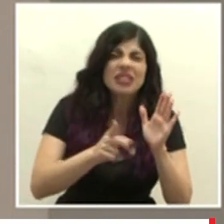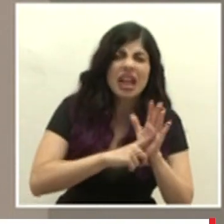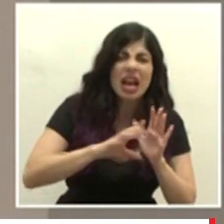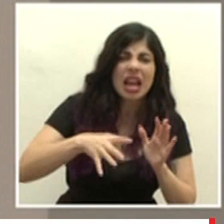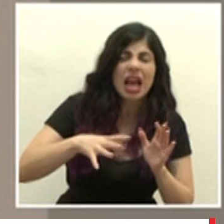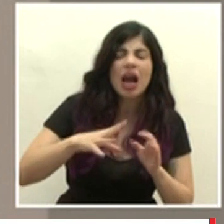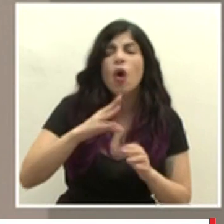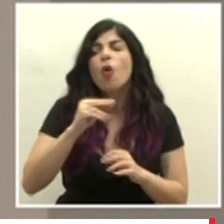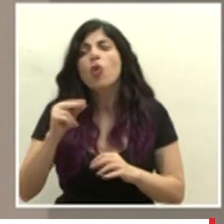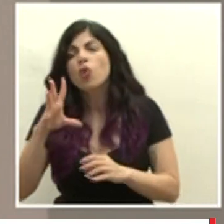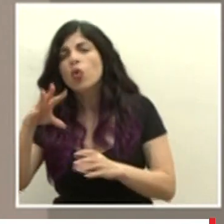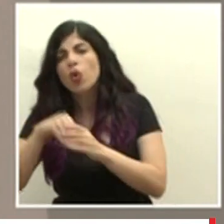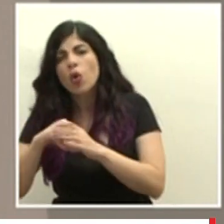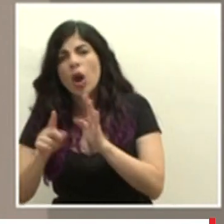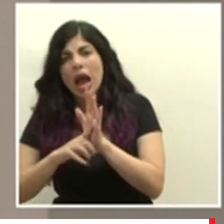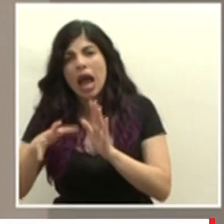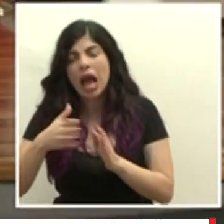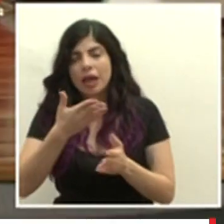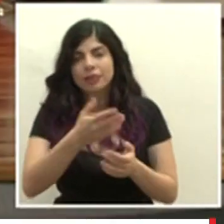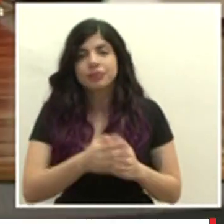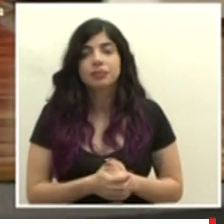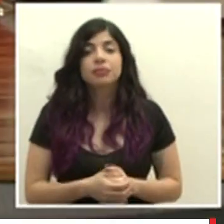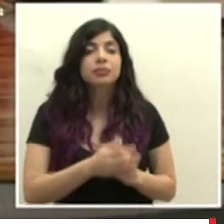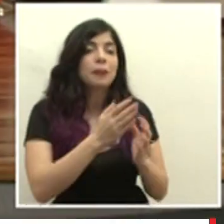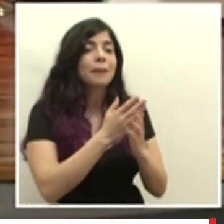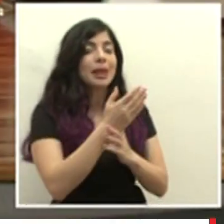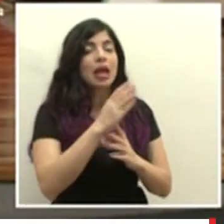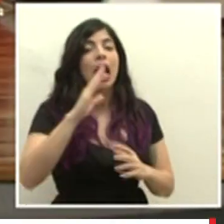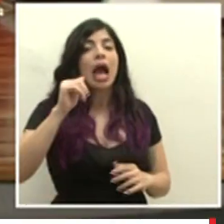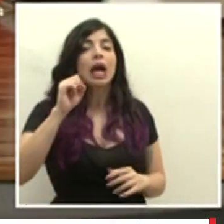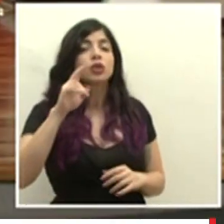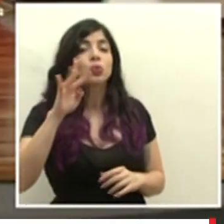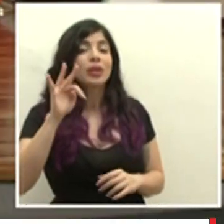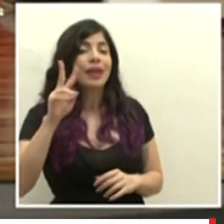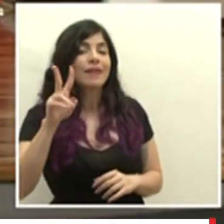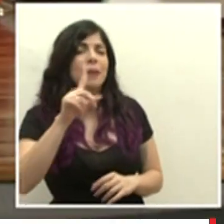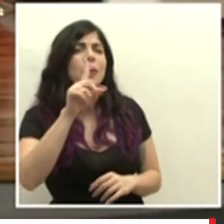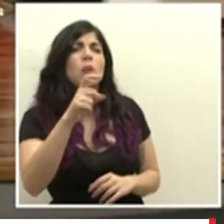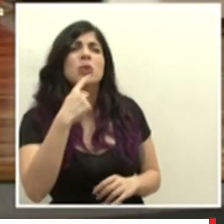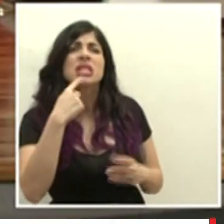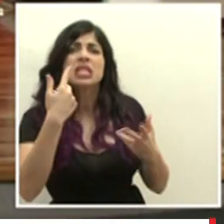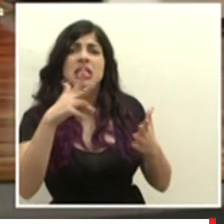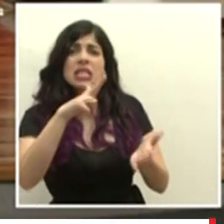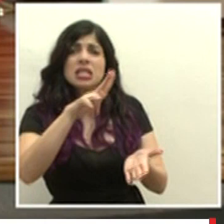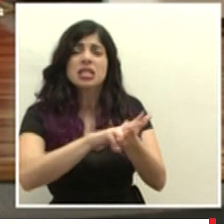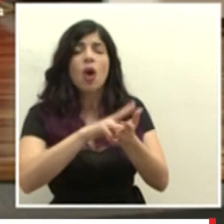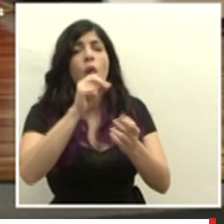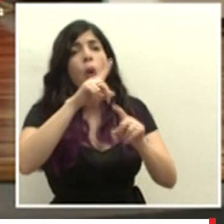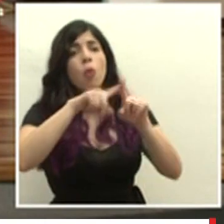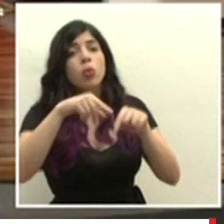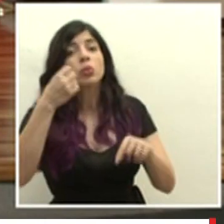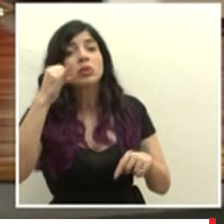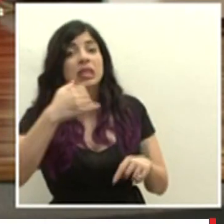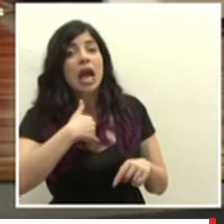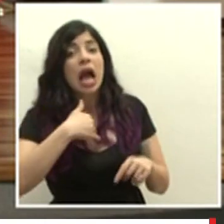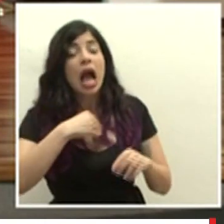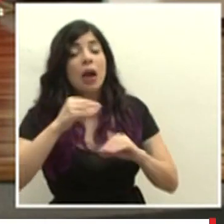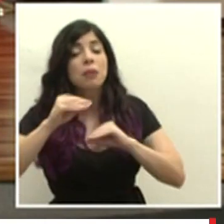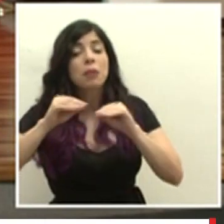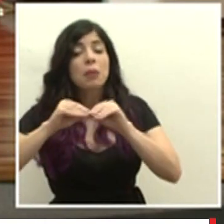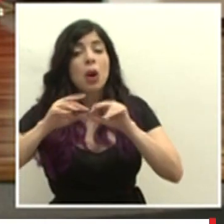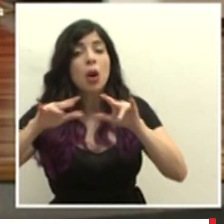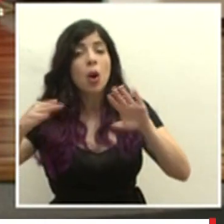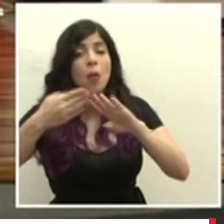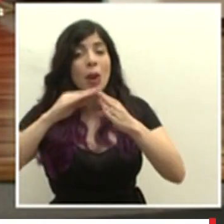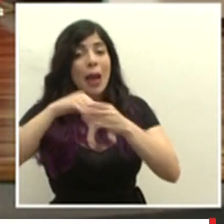no conlleva. El medio Cazú TV consulta, ¿ya se aprobó o descartó si existe transmisión comunitaria en